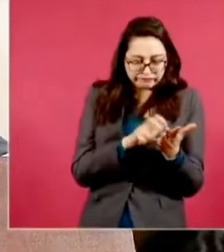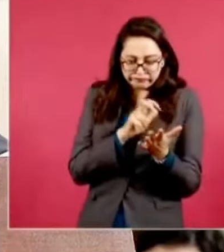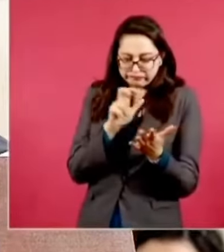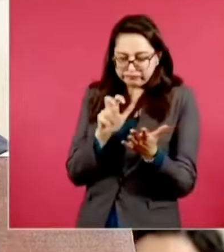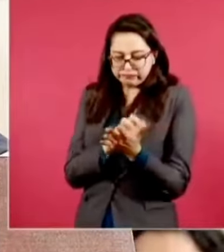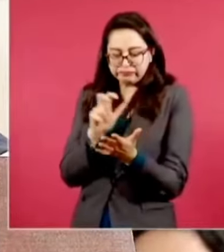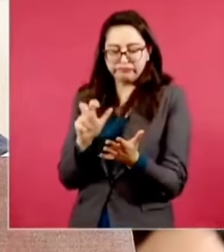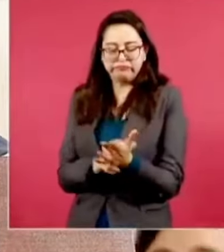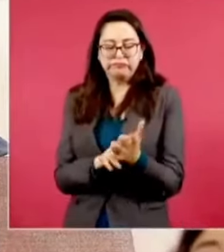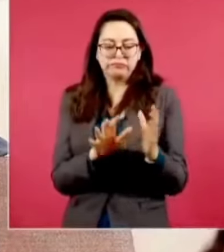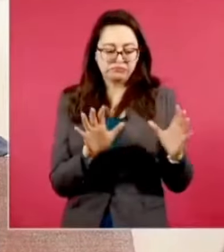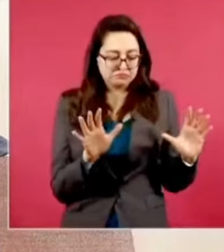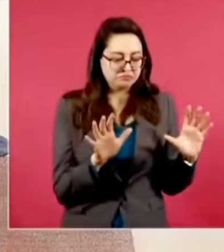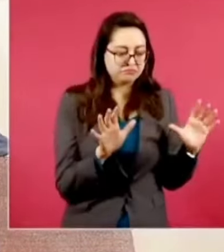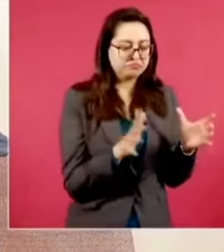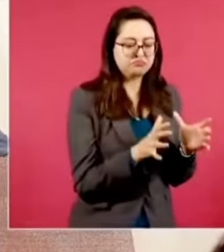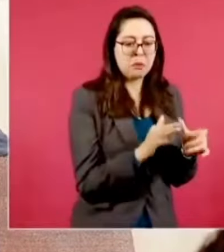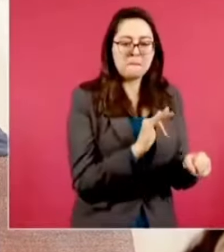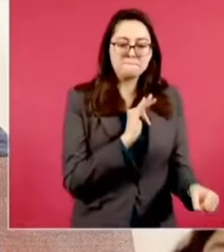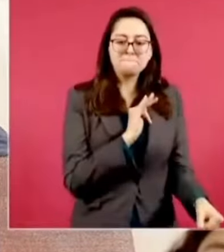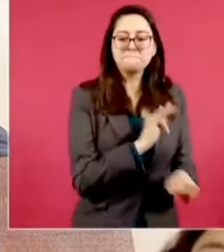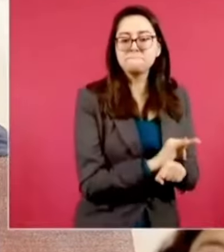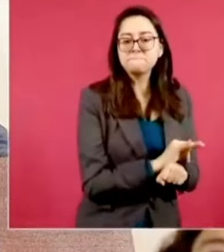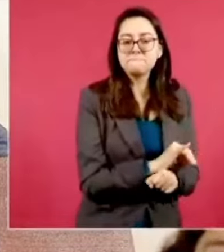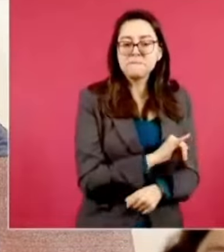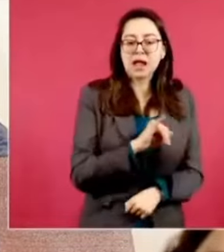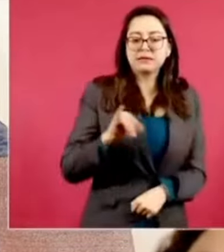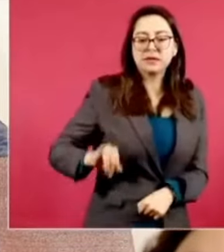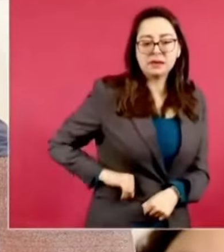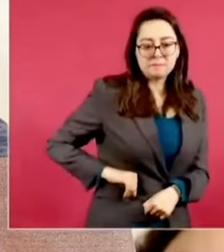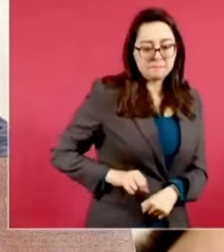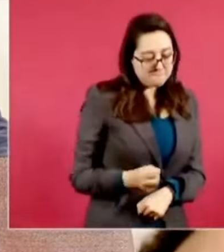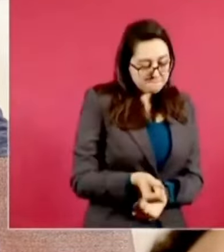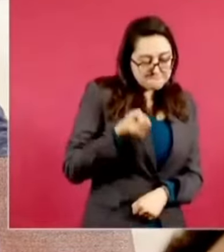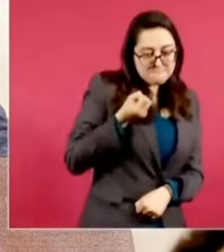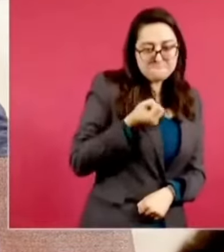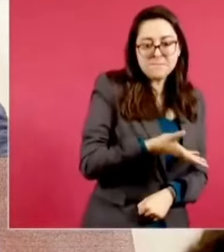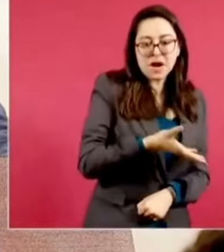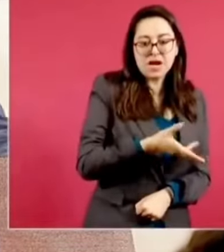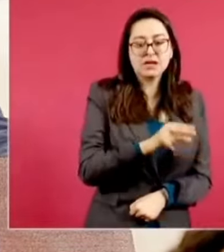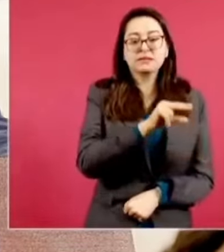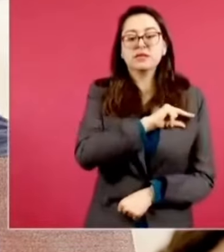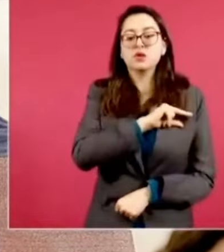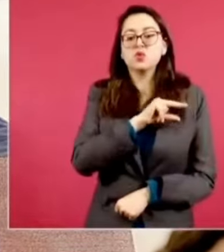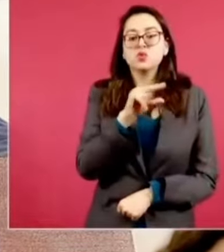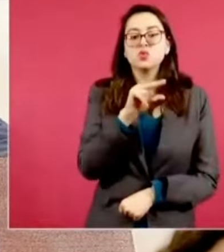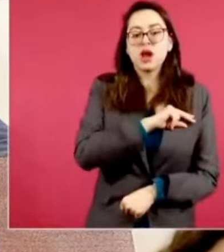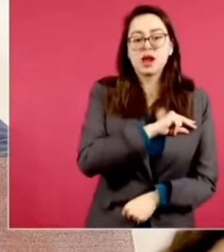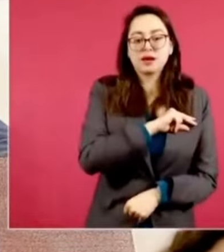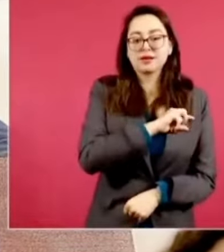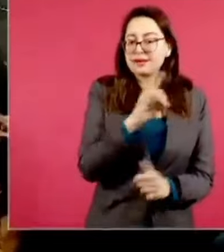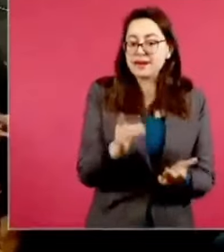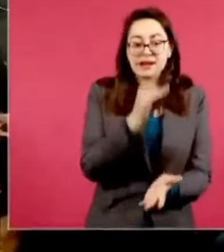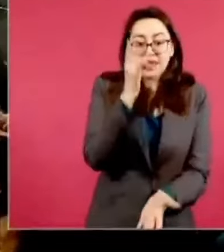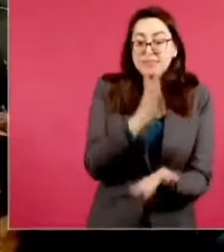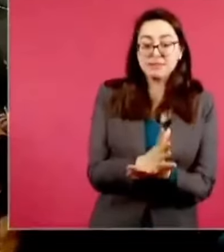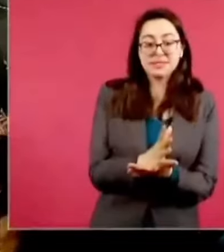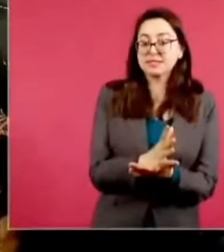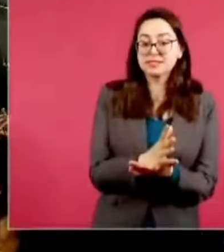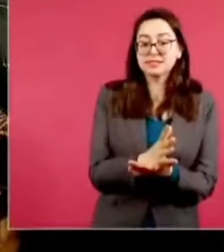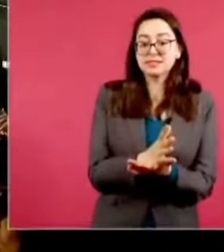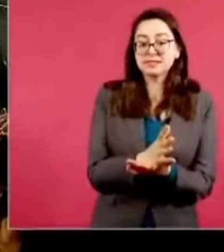a los intereses de particulares.